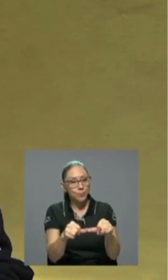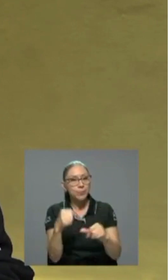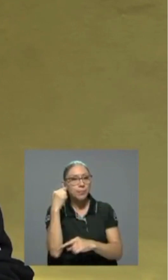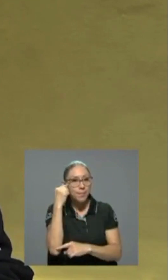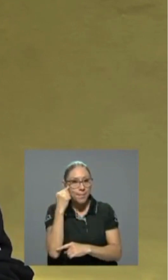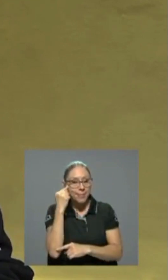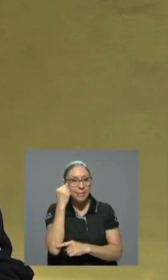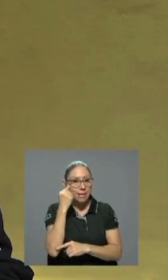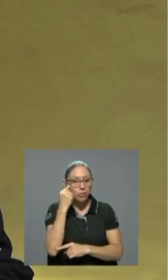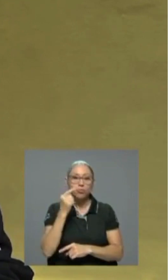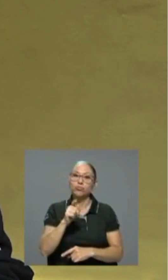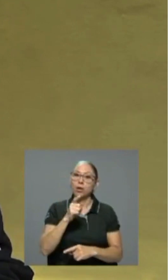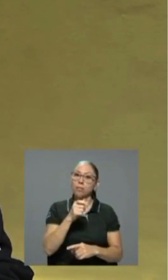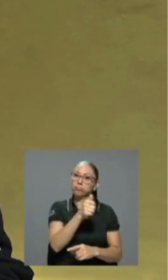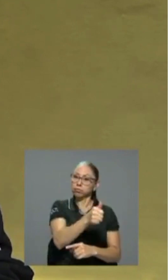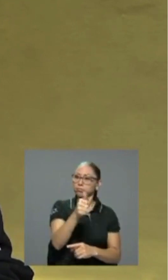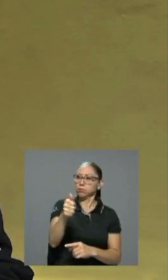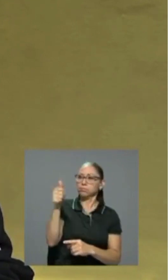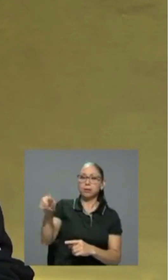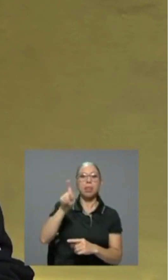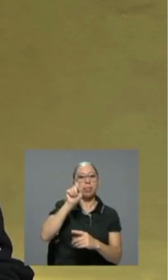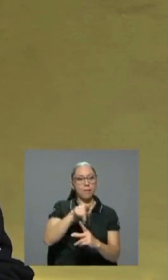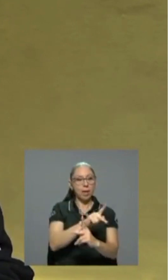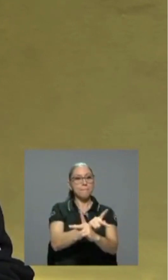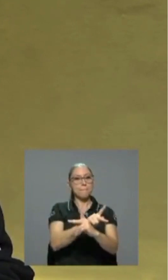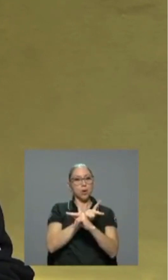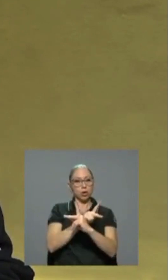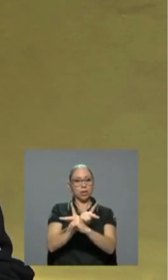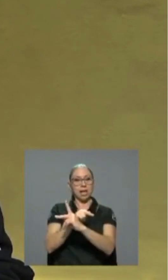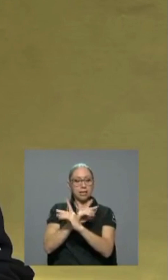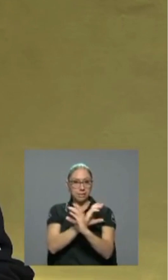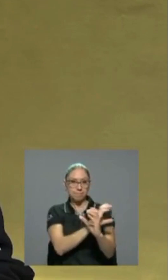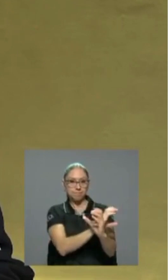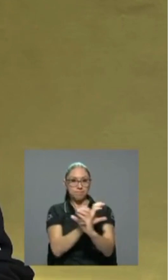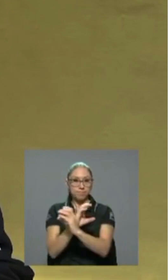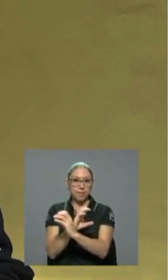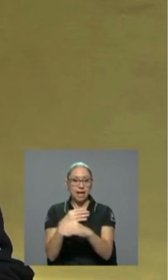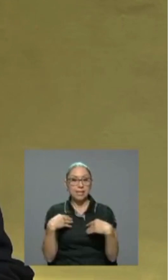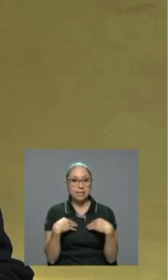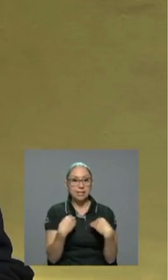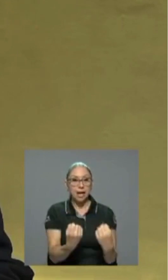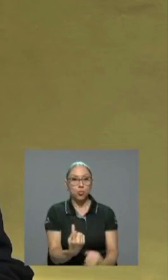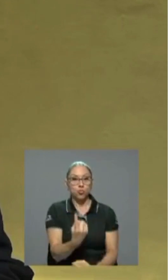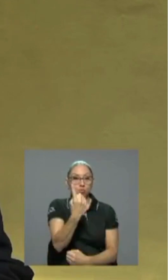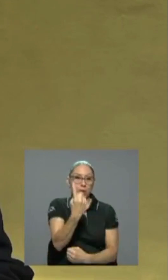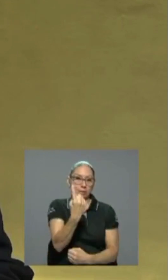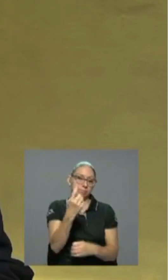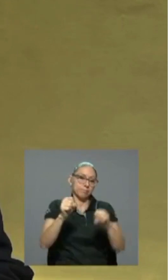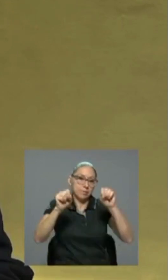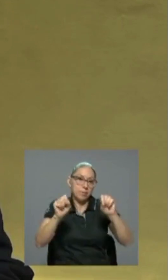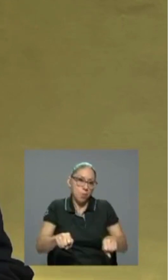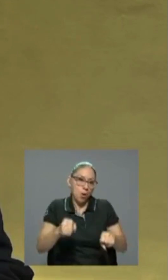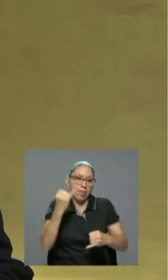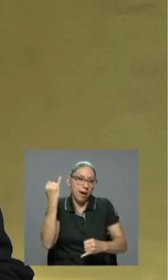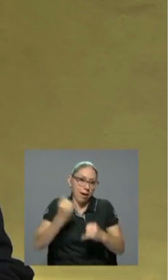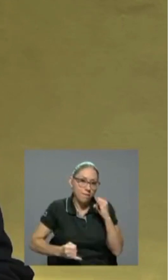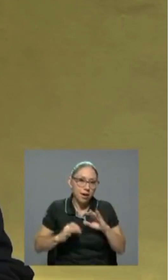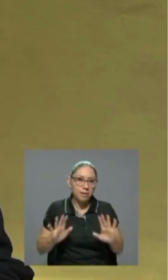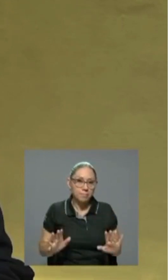pensando que hay que protegerse. La salud es una y se puede acabar, y por eso